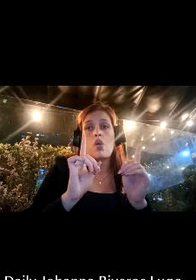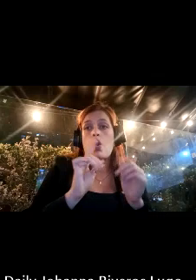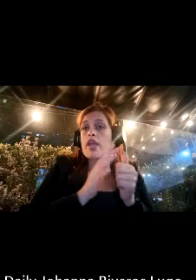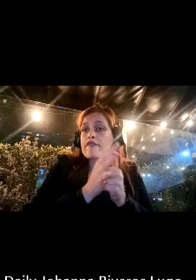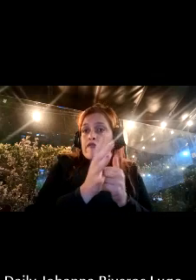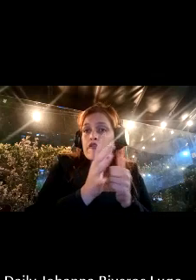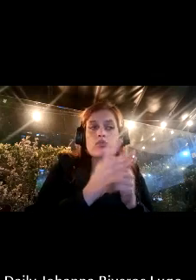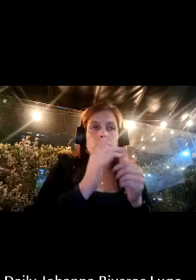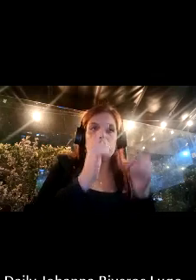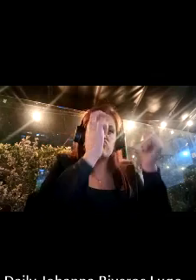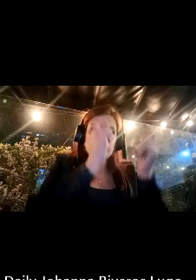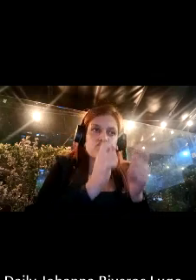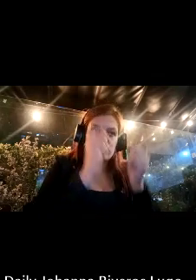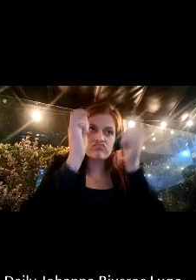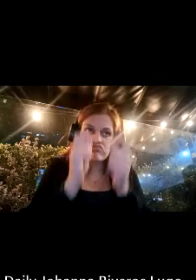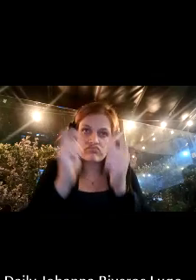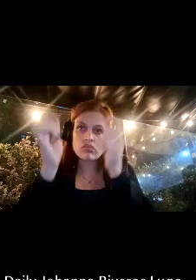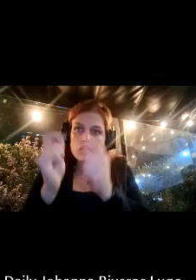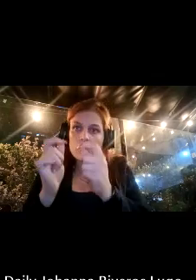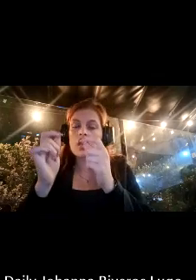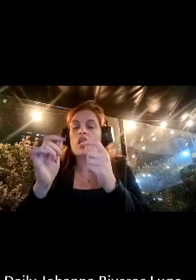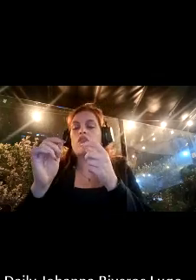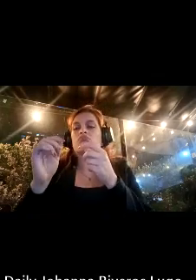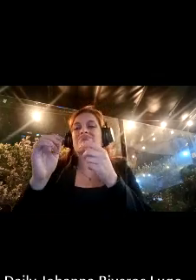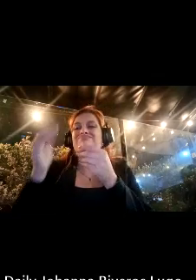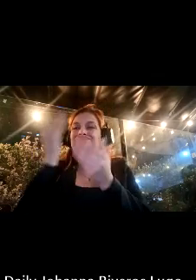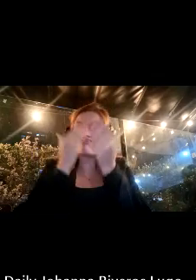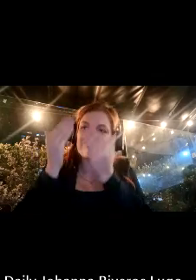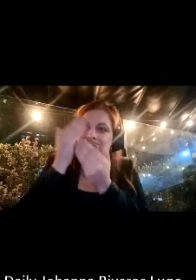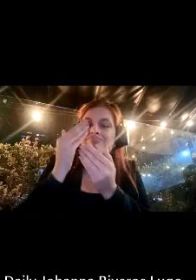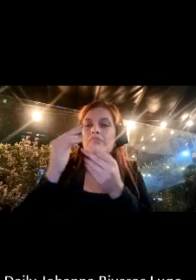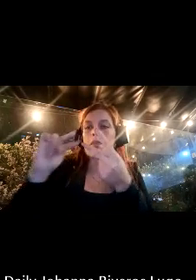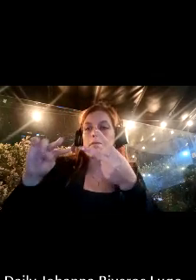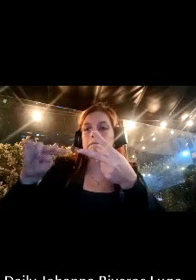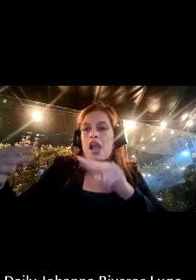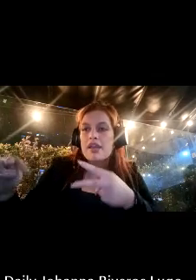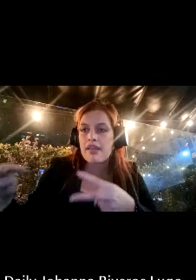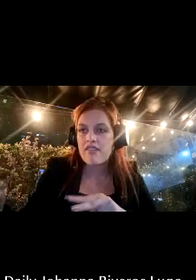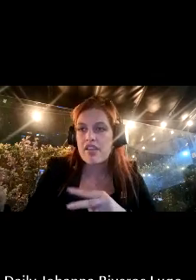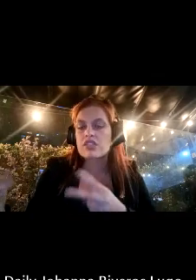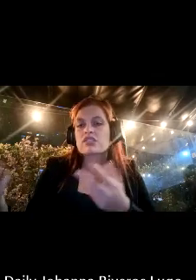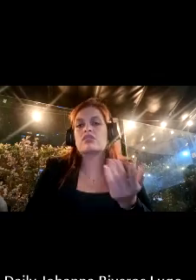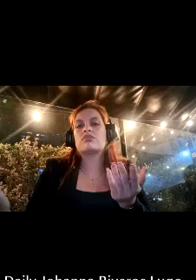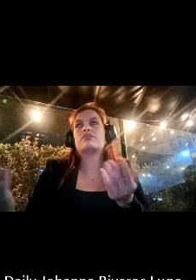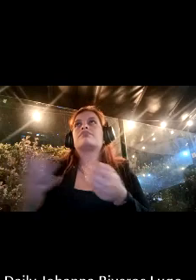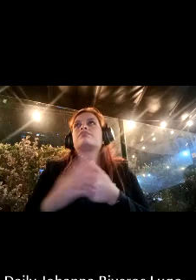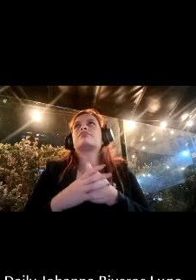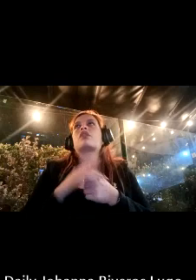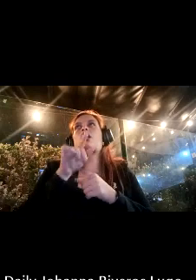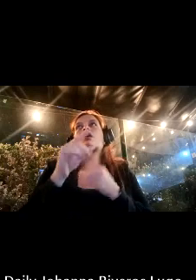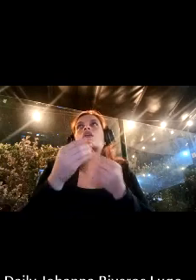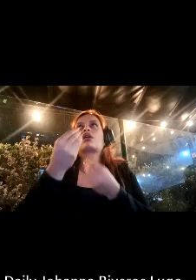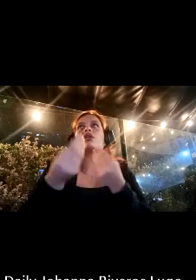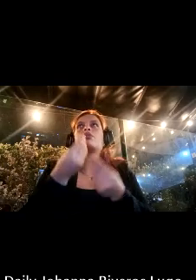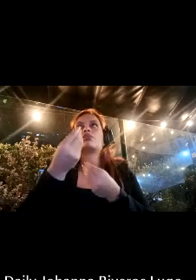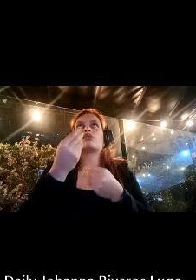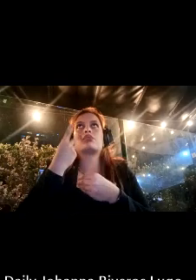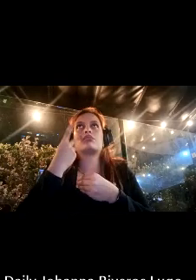y análisis de variables. Entonces lo que vamos a hacer es lo siguiente. Acá tenemos el paso a